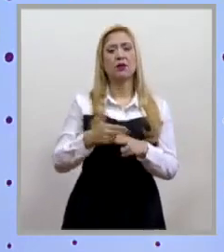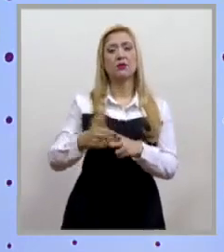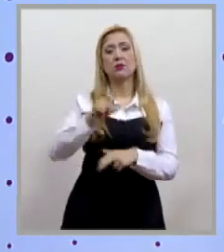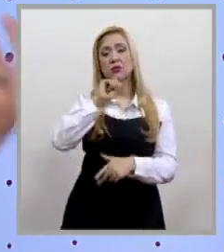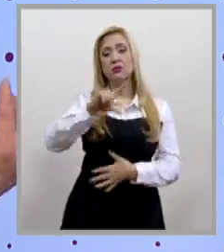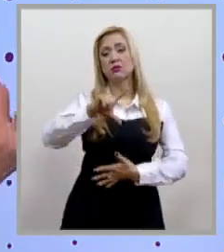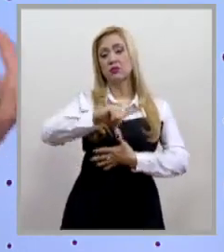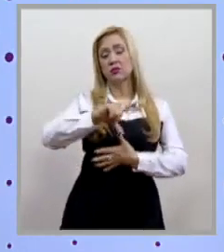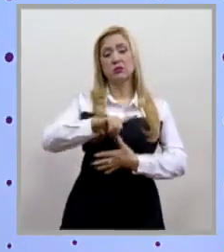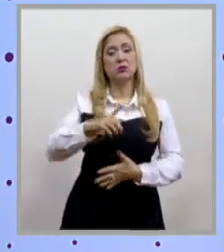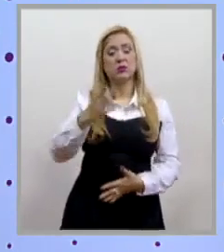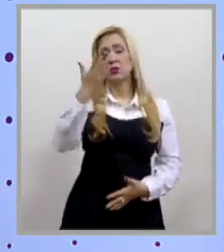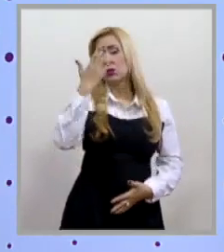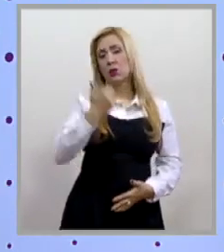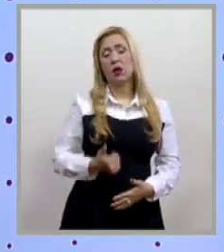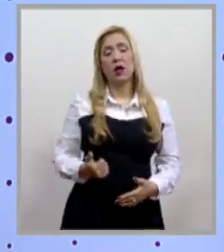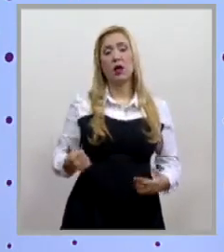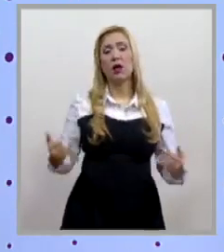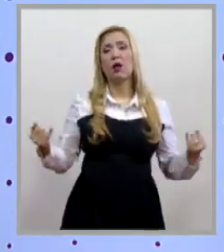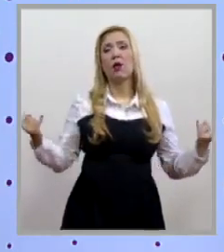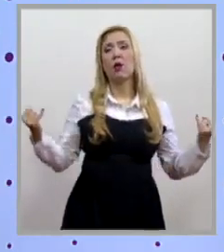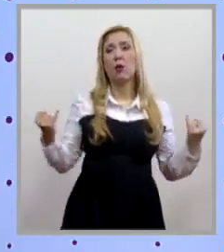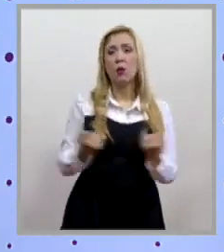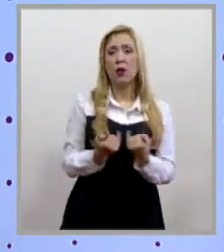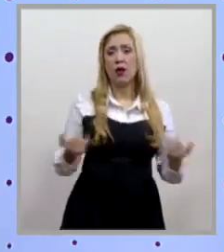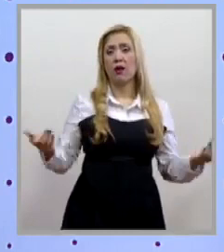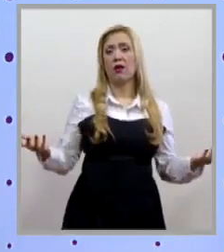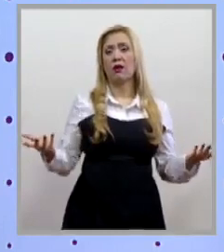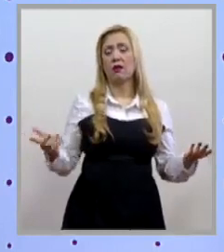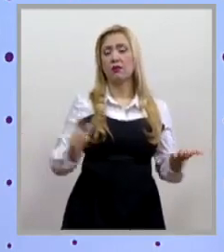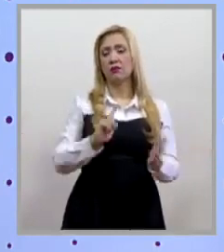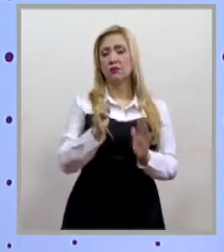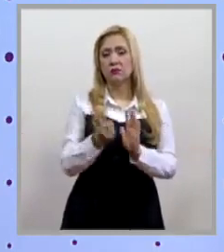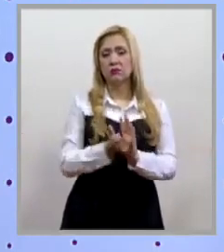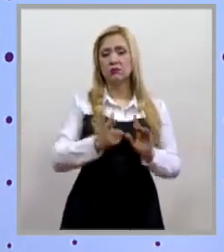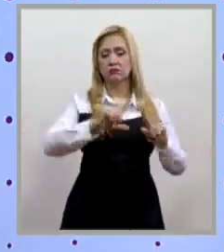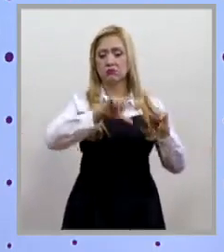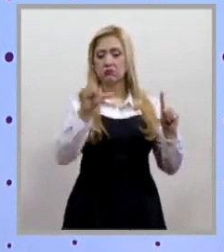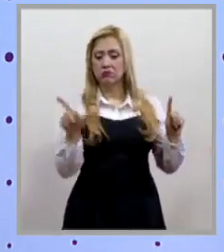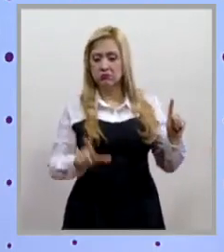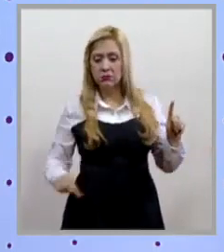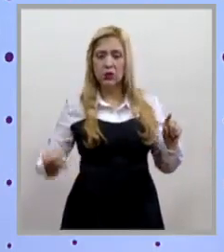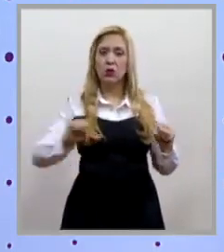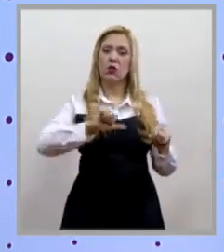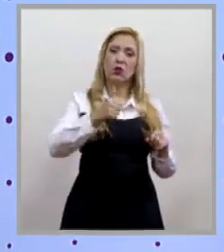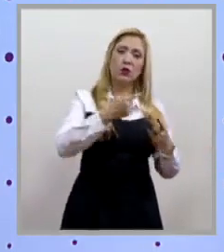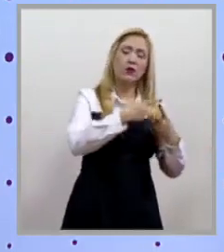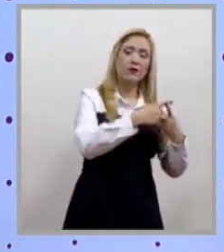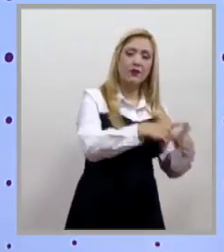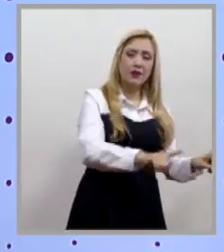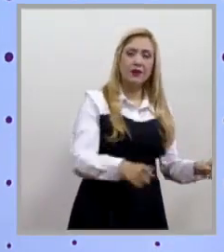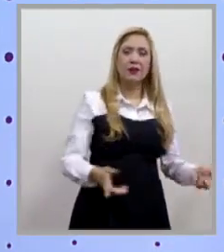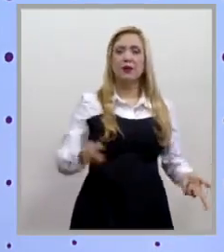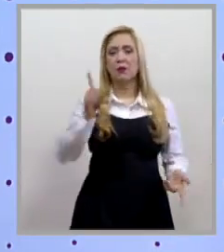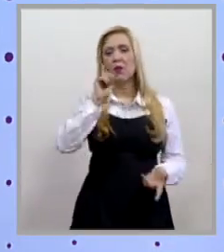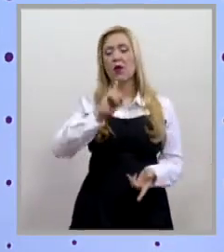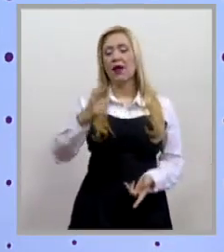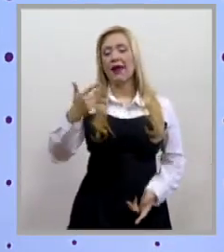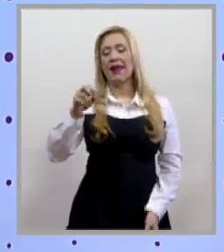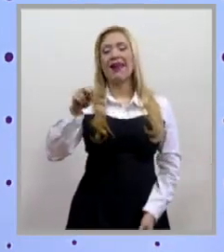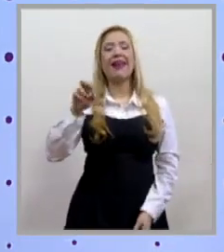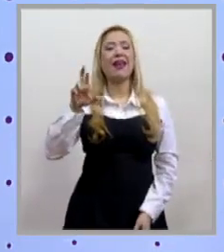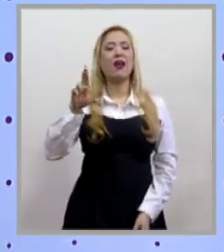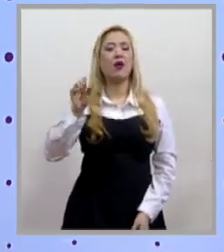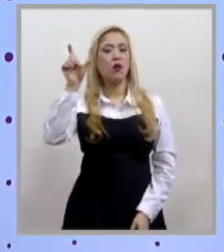Latinoamérica no tenemos ciertos tipos. A nivel federal reconocemos otras razones de género. En